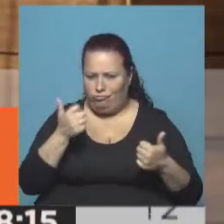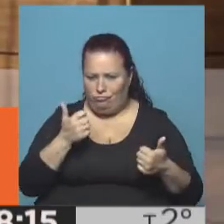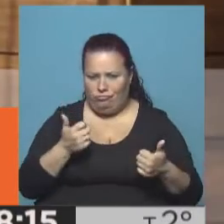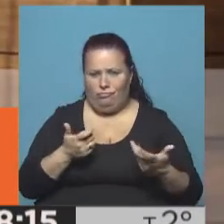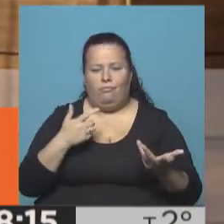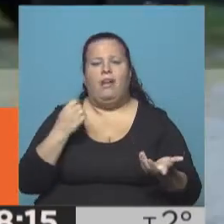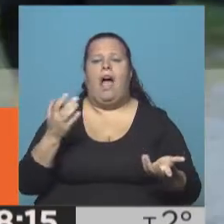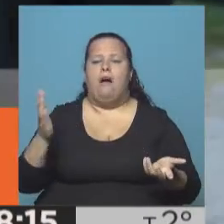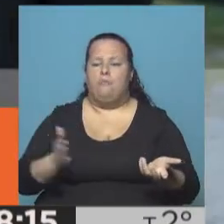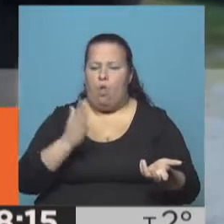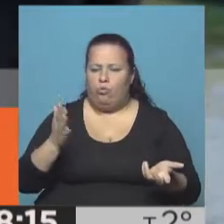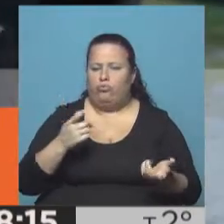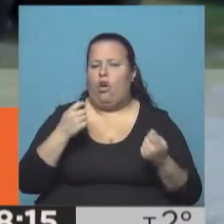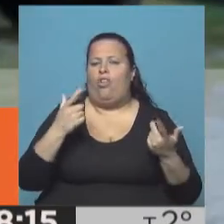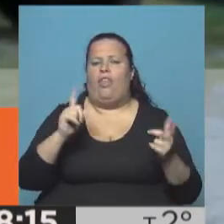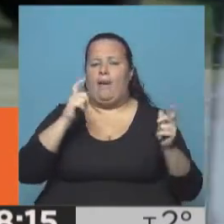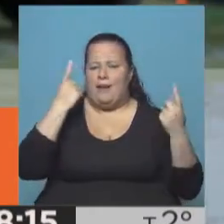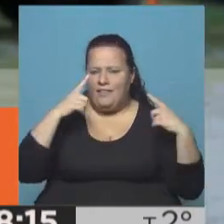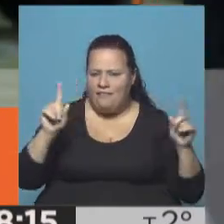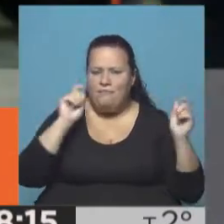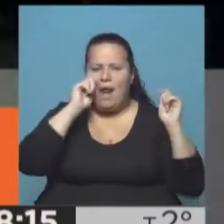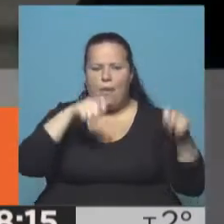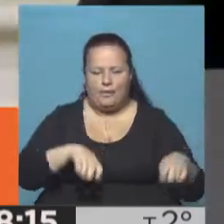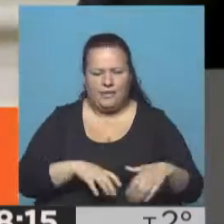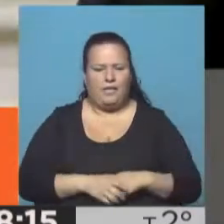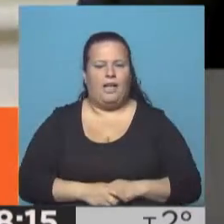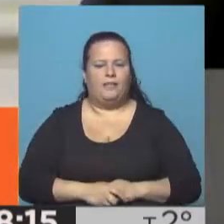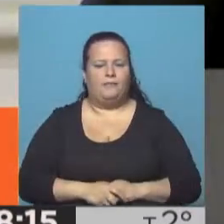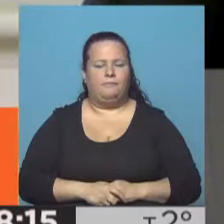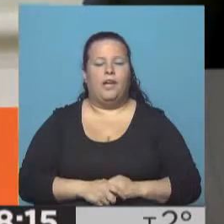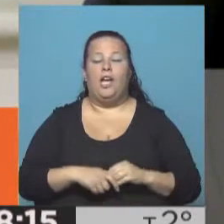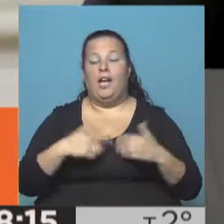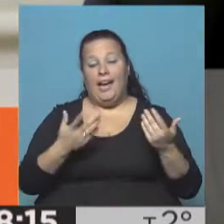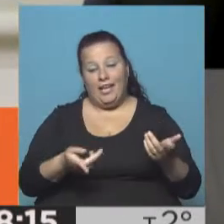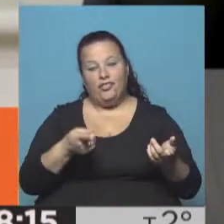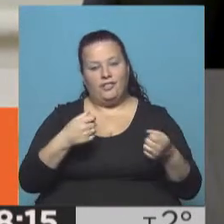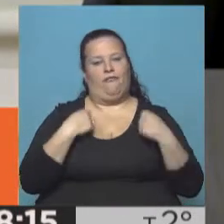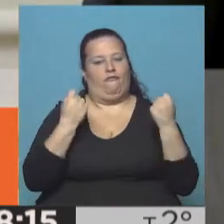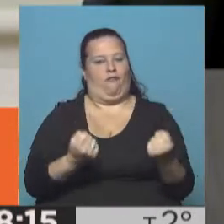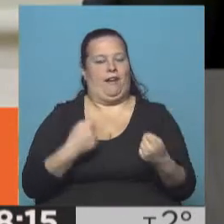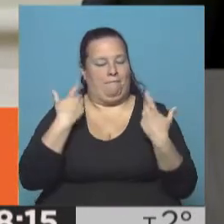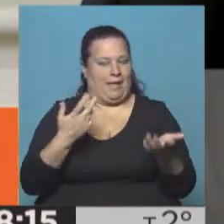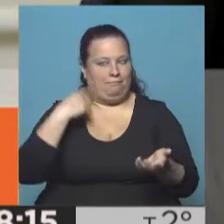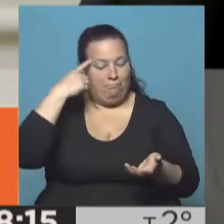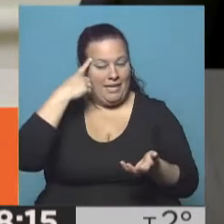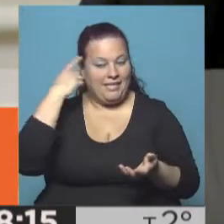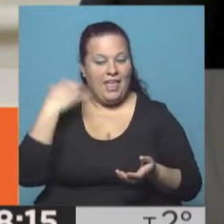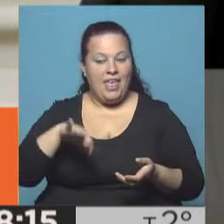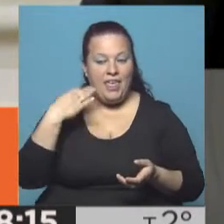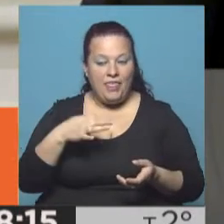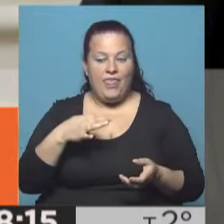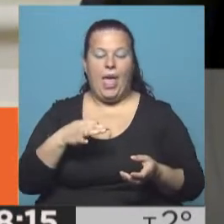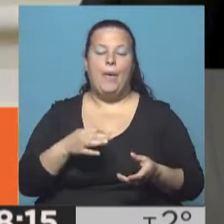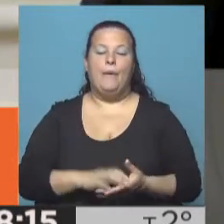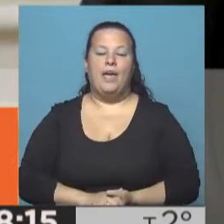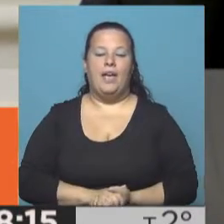que produce una experiencia única al visitarnos. Entonces eso nos refuerza en la idea de que tenemos que